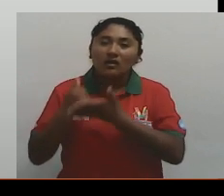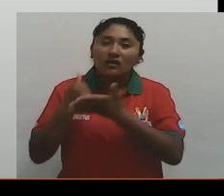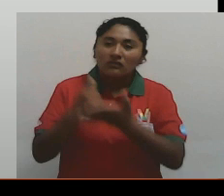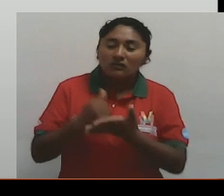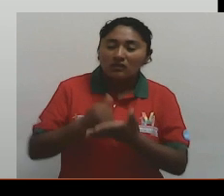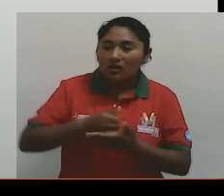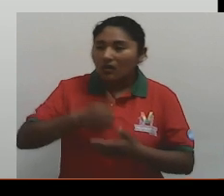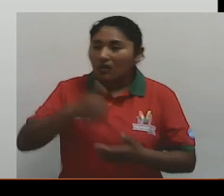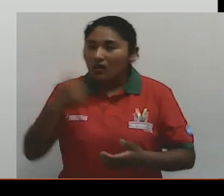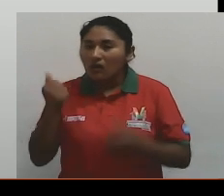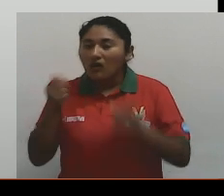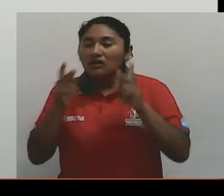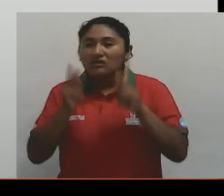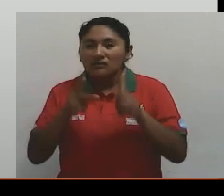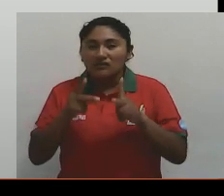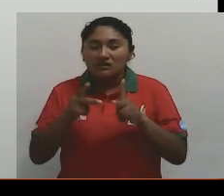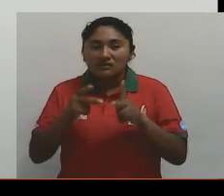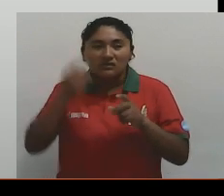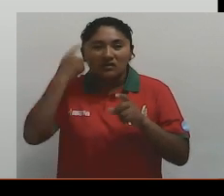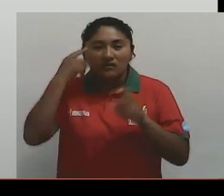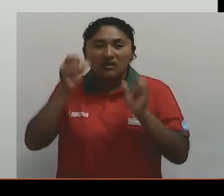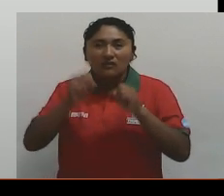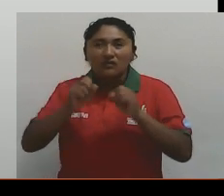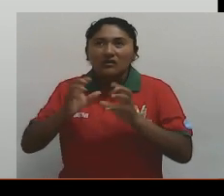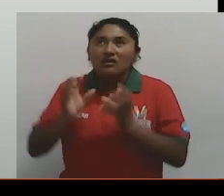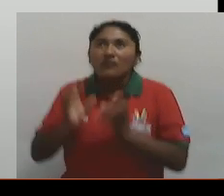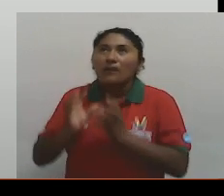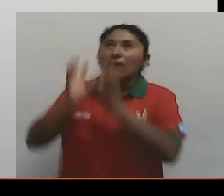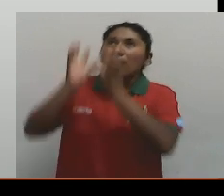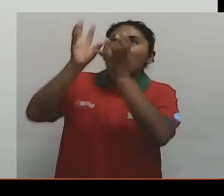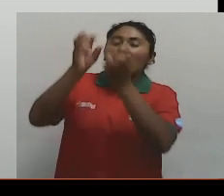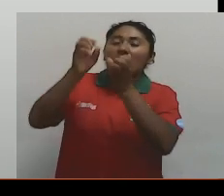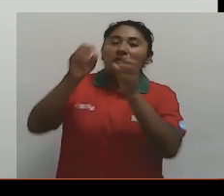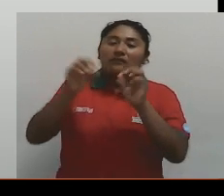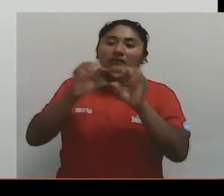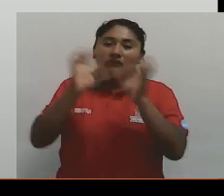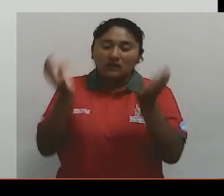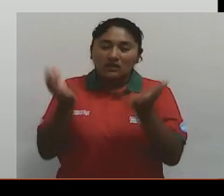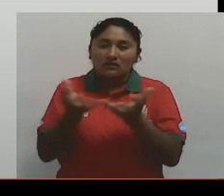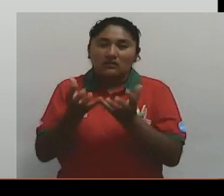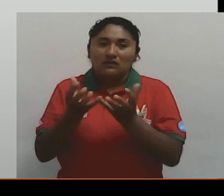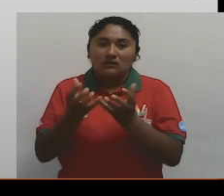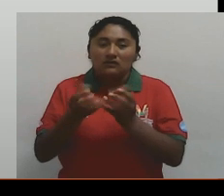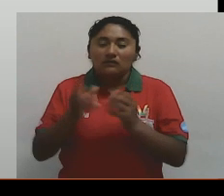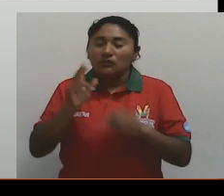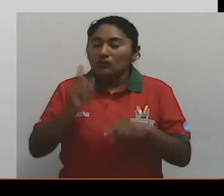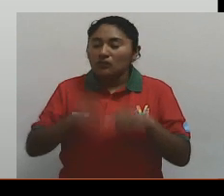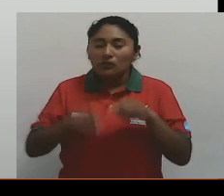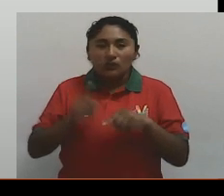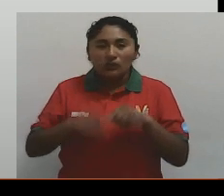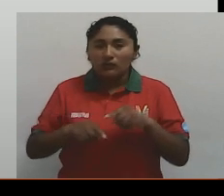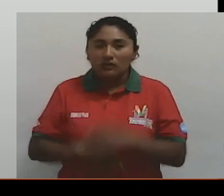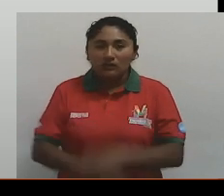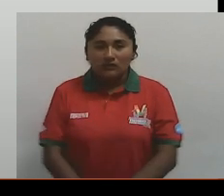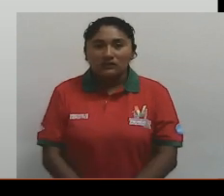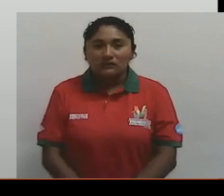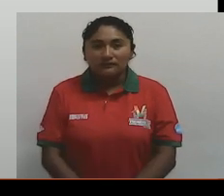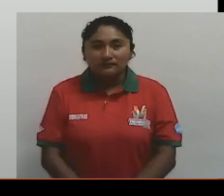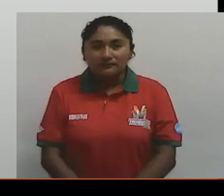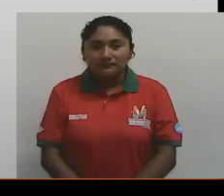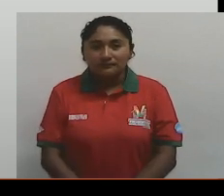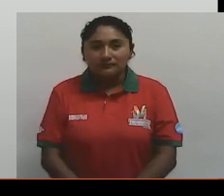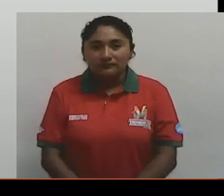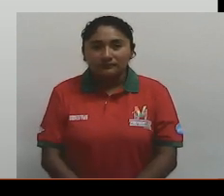alcanzar un balón. O tomar una estructura, o apoyarnos en el poste para tener ventaja y alcanzar o llegar al balón.